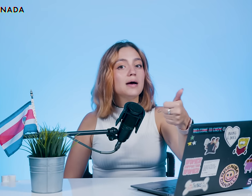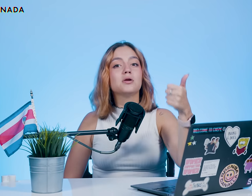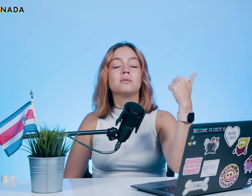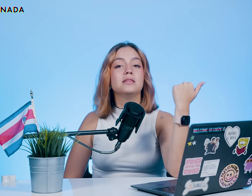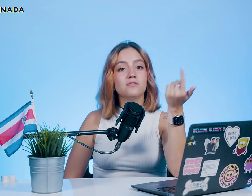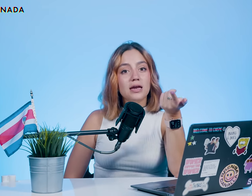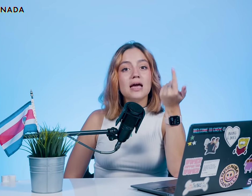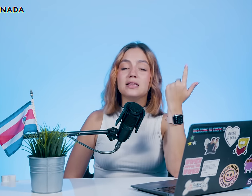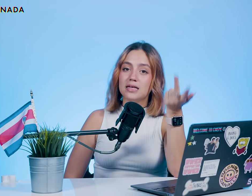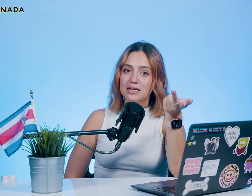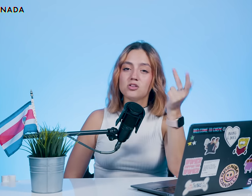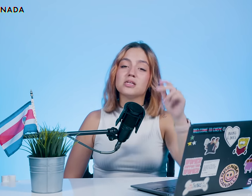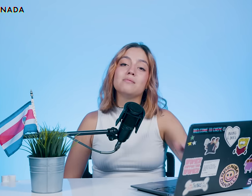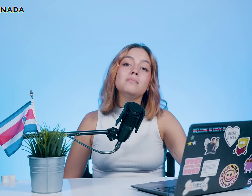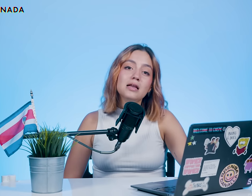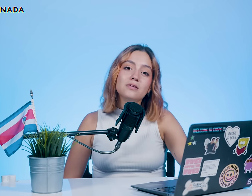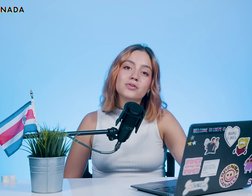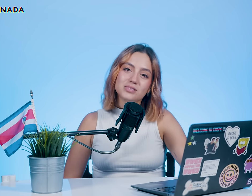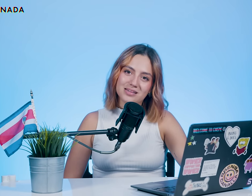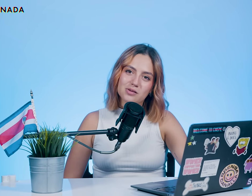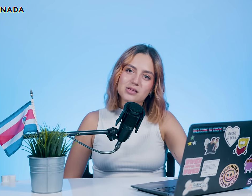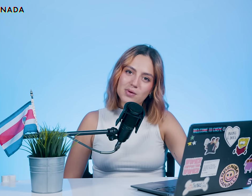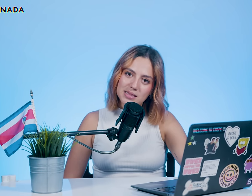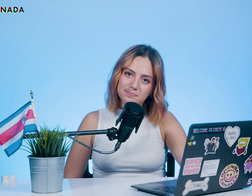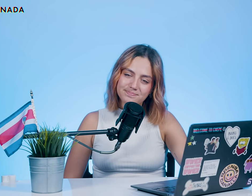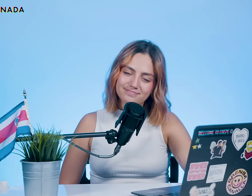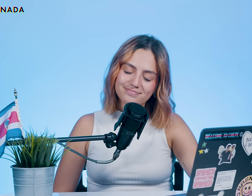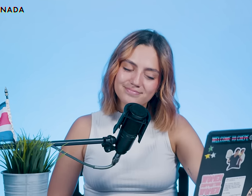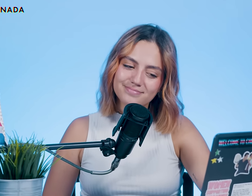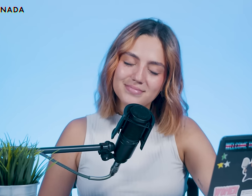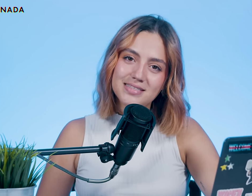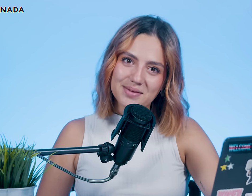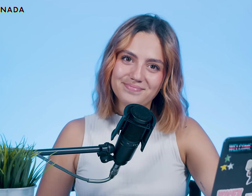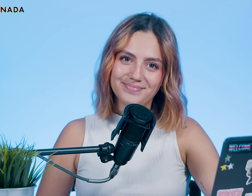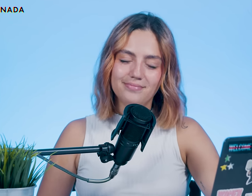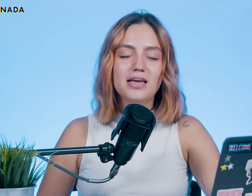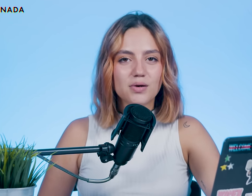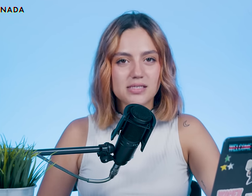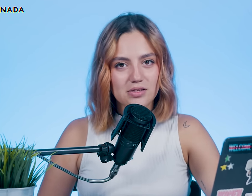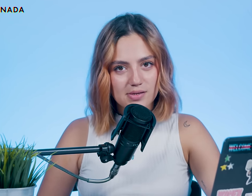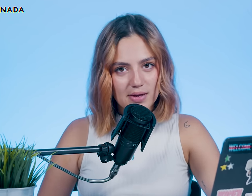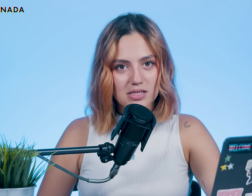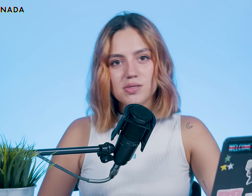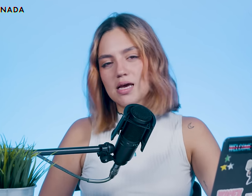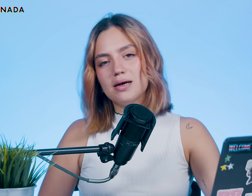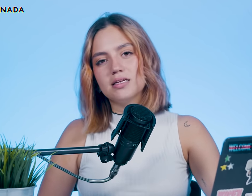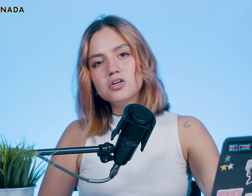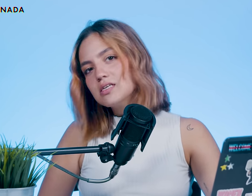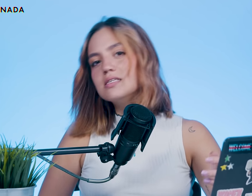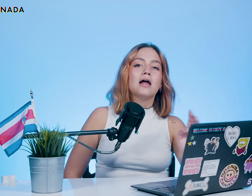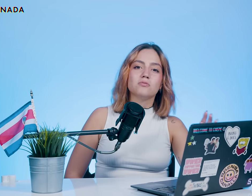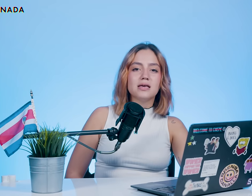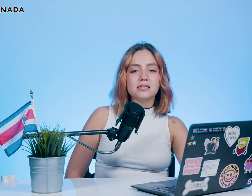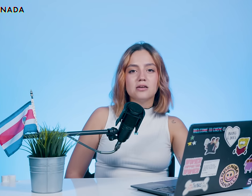Atos ferina pero también difteria y tétanos desde 1950 sí 1950 es un esquema